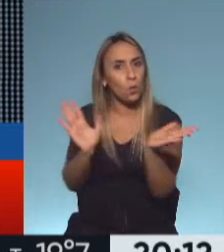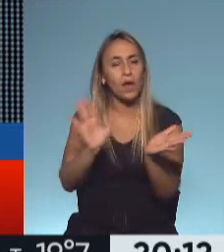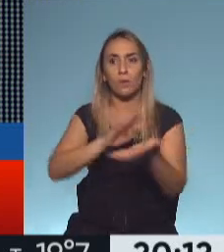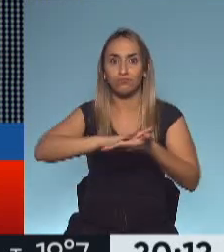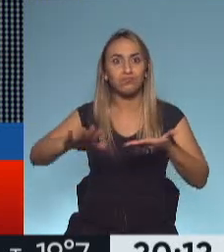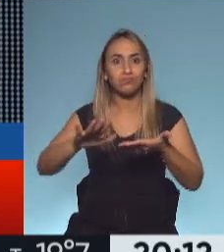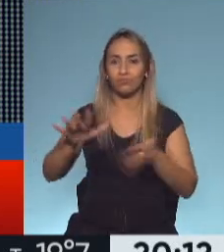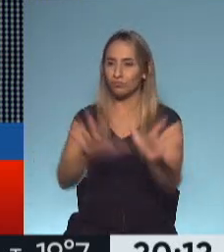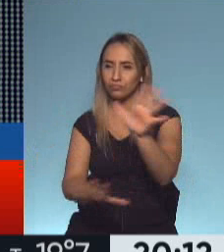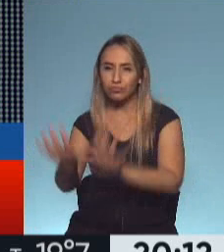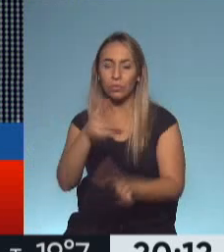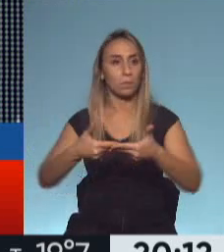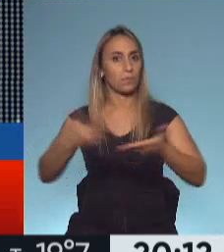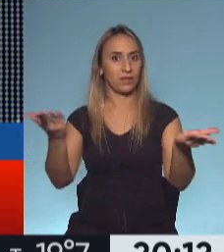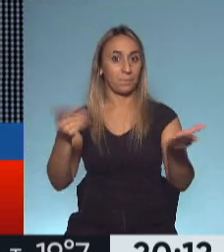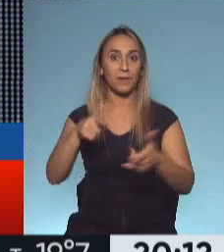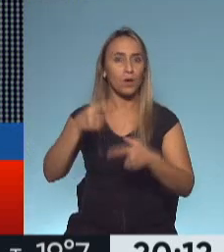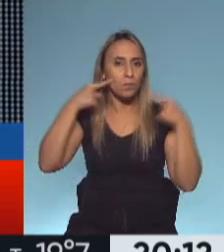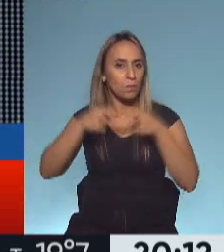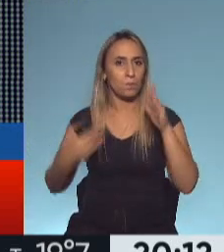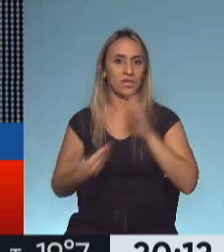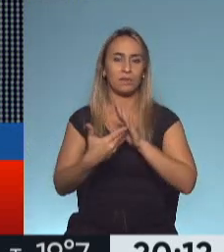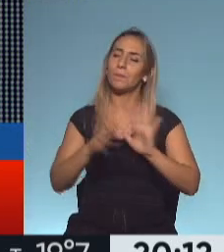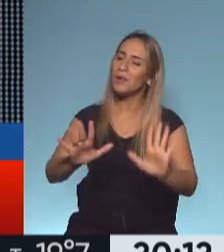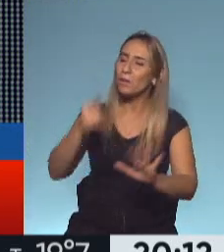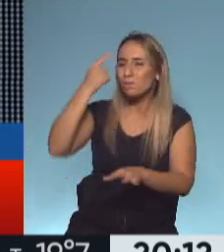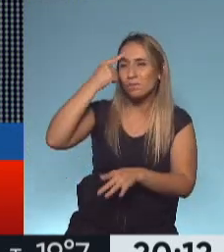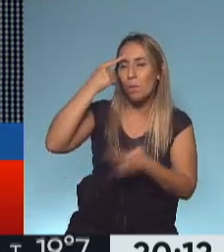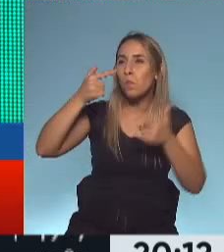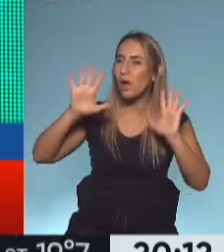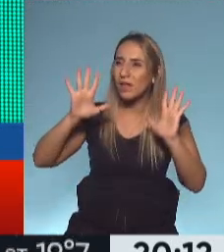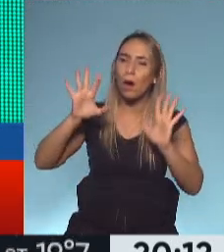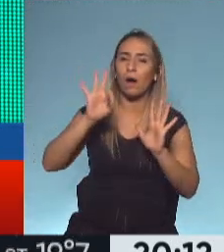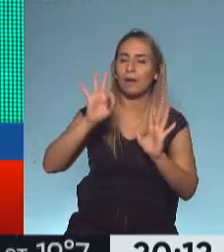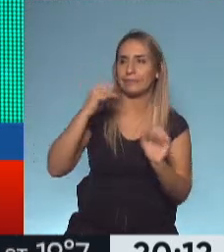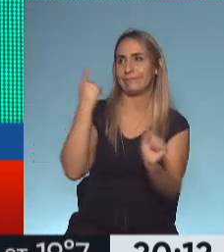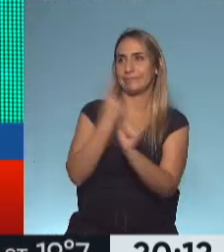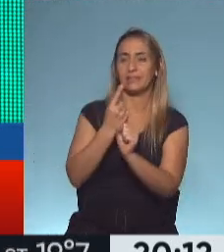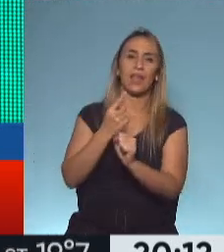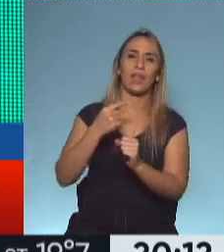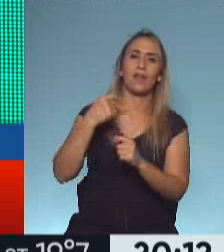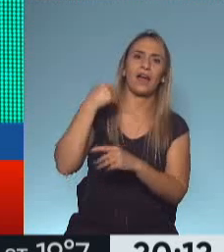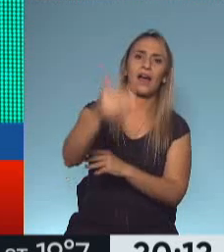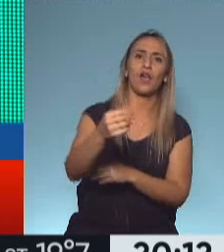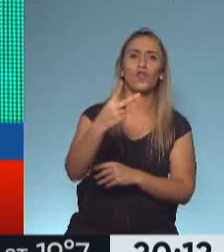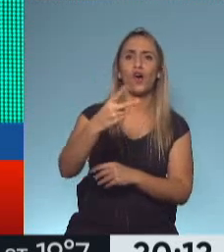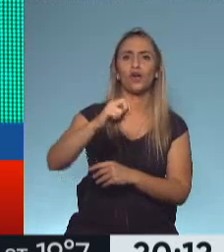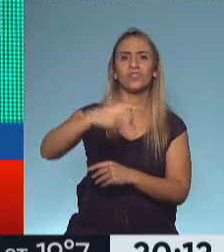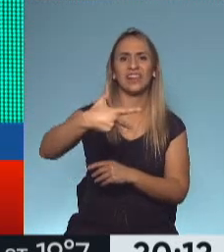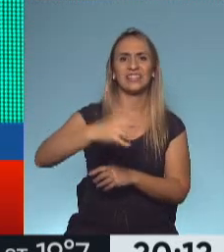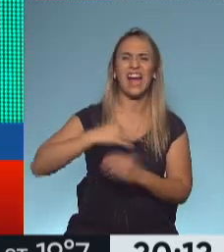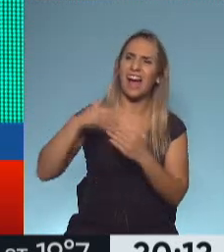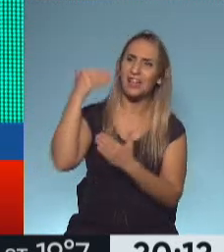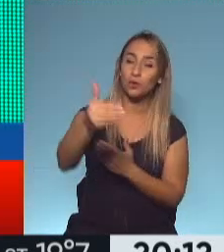proceso de urbanización. Ese es el eje central. Pero es utópico imaginar o proyectar que de aquí a 2, 3 años, todos esos barrios,